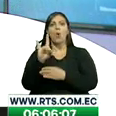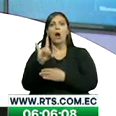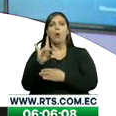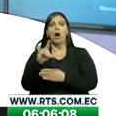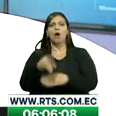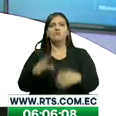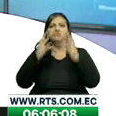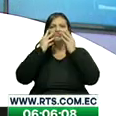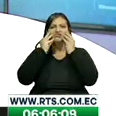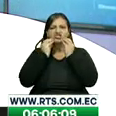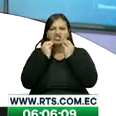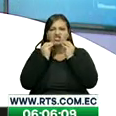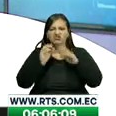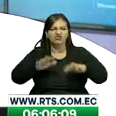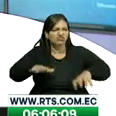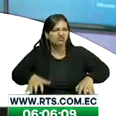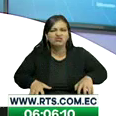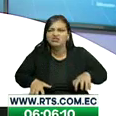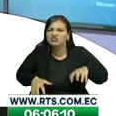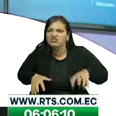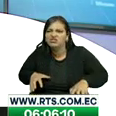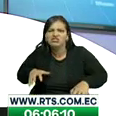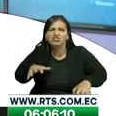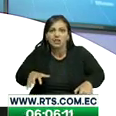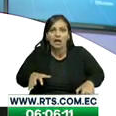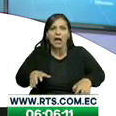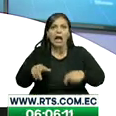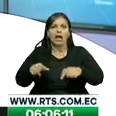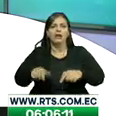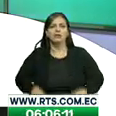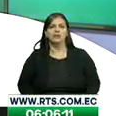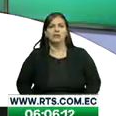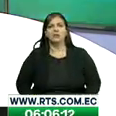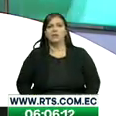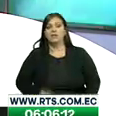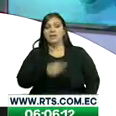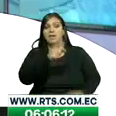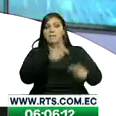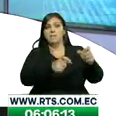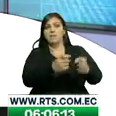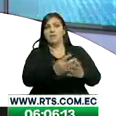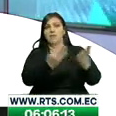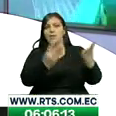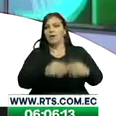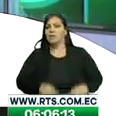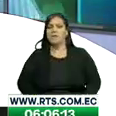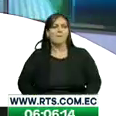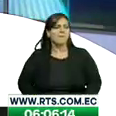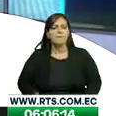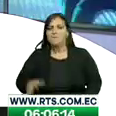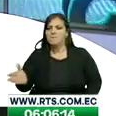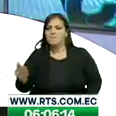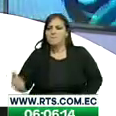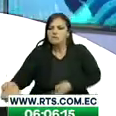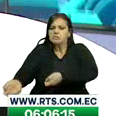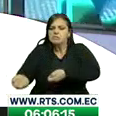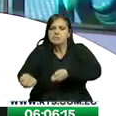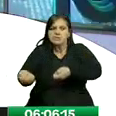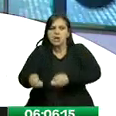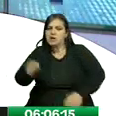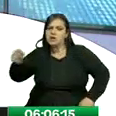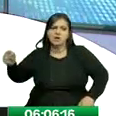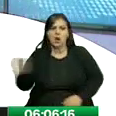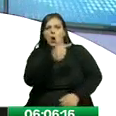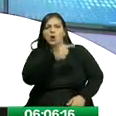Suay. Una vez paralizados por los ladridos del can y de la maga y todo eso, los delincuentes procedían a hacerles